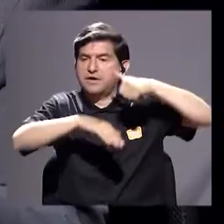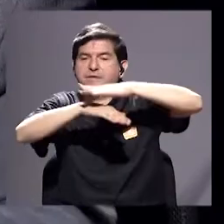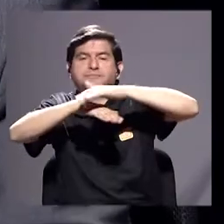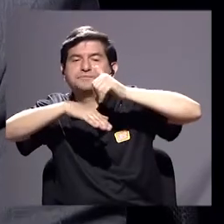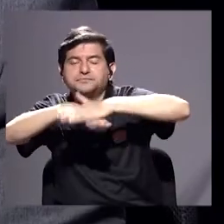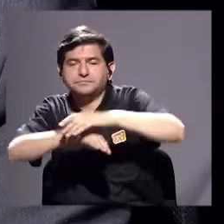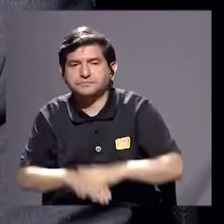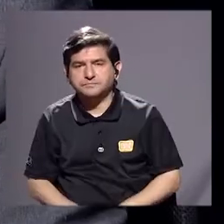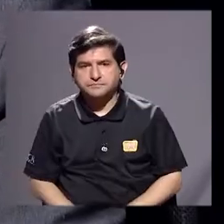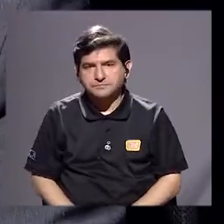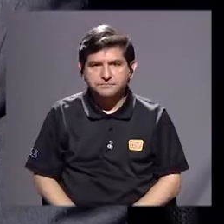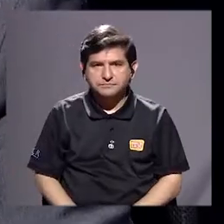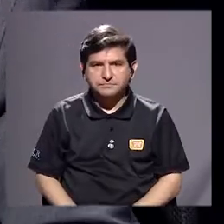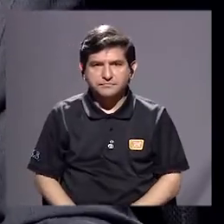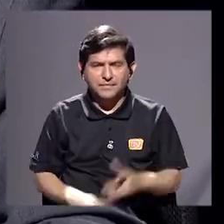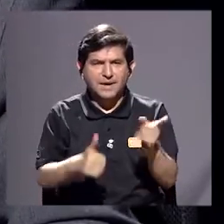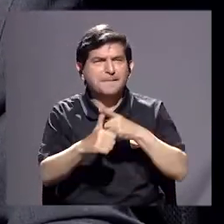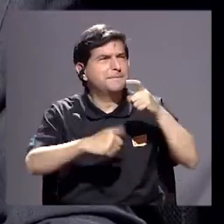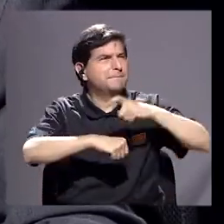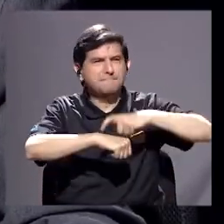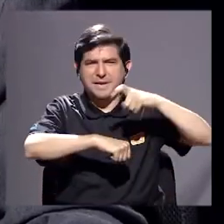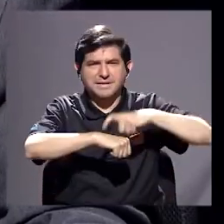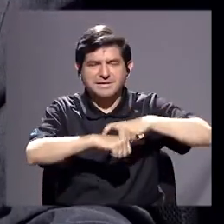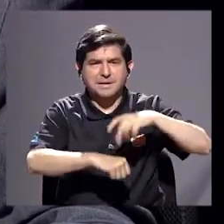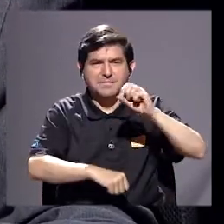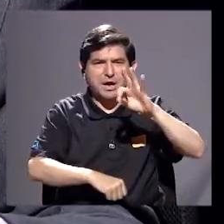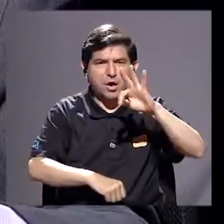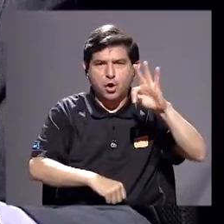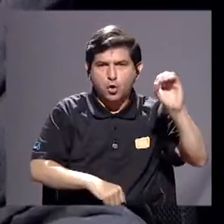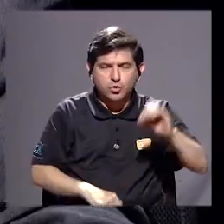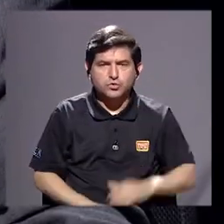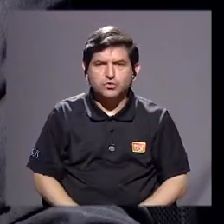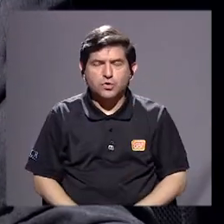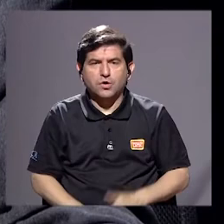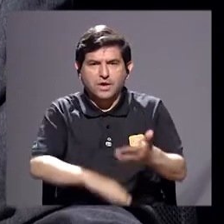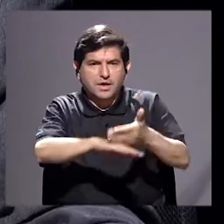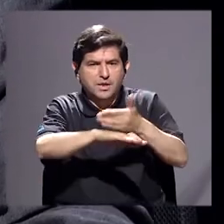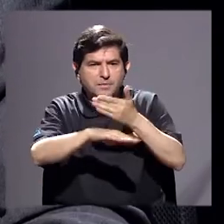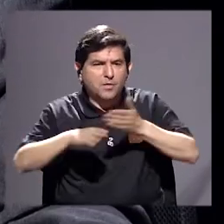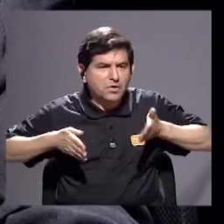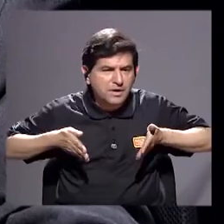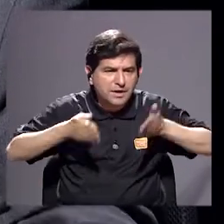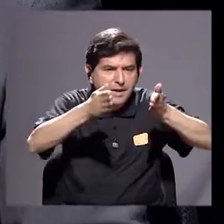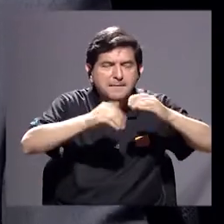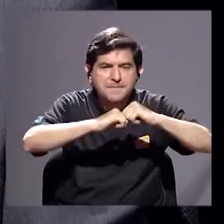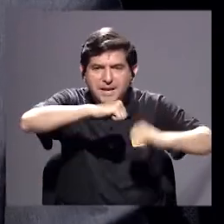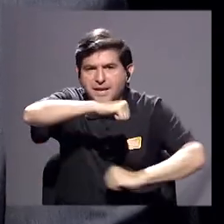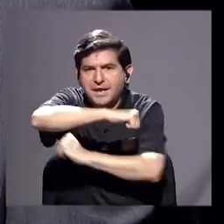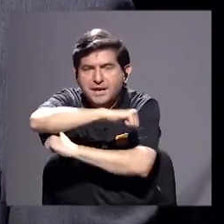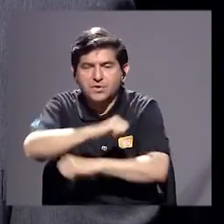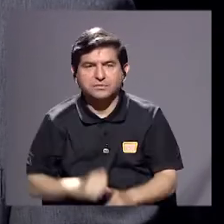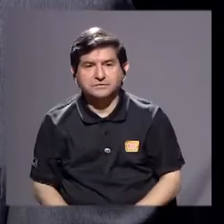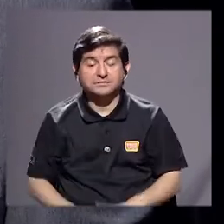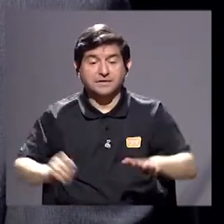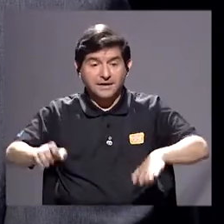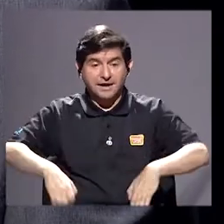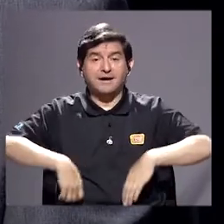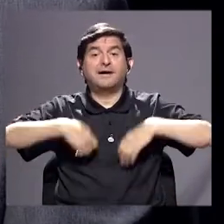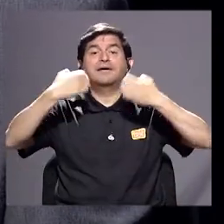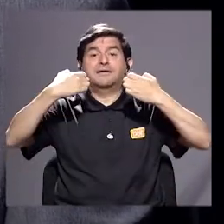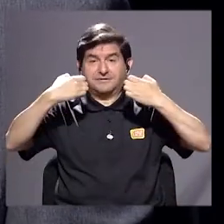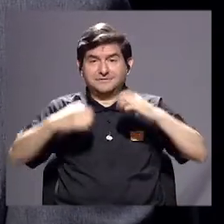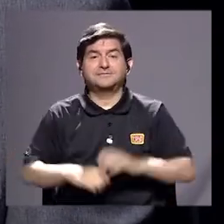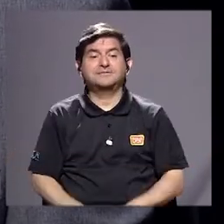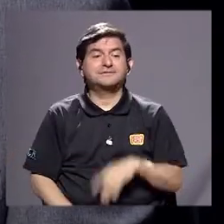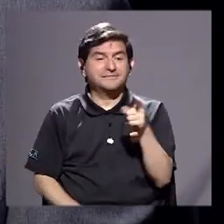cómo se maneja la primera fase de otto en la recuperación de caminos y puentes por ejemplo existía un